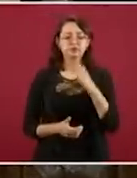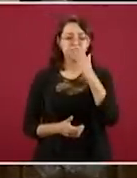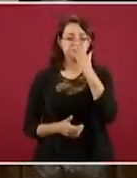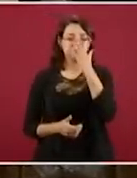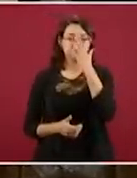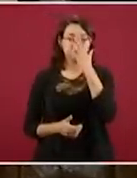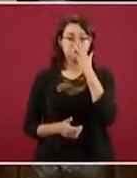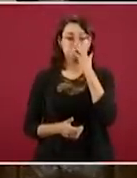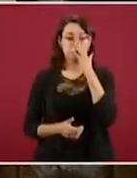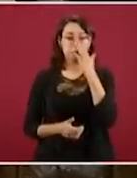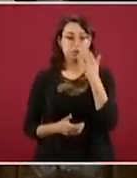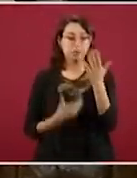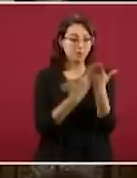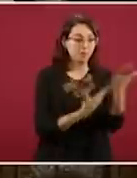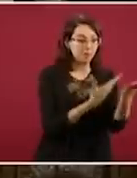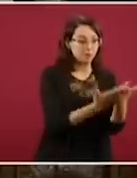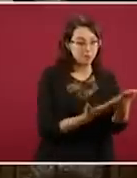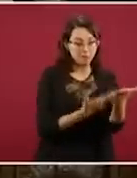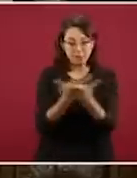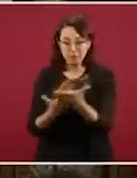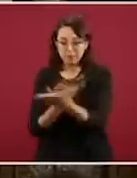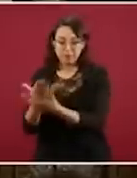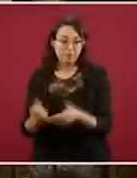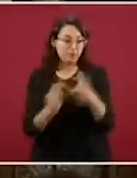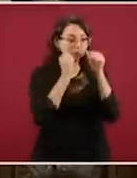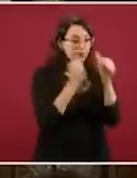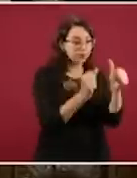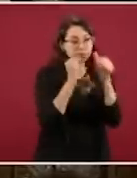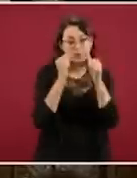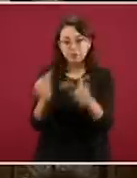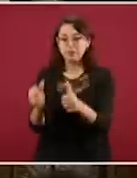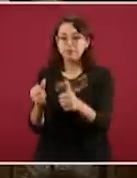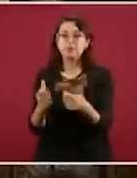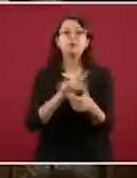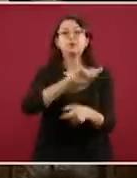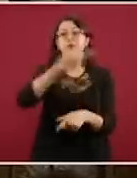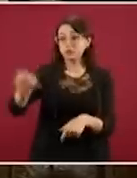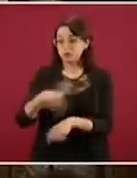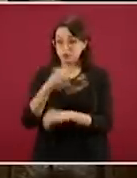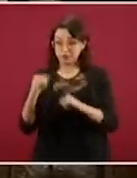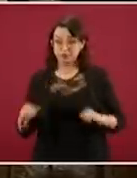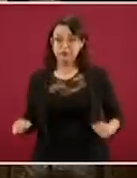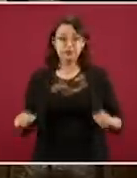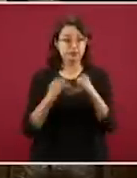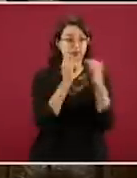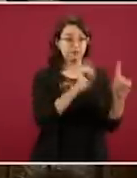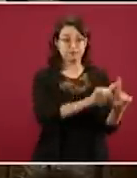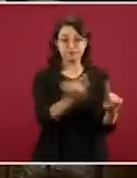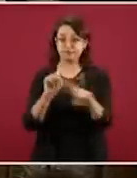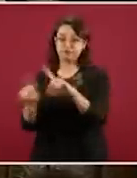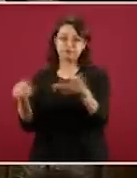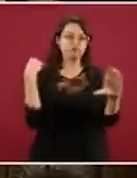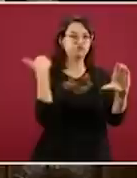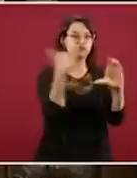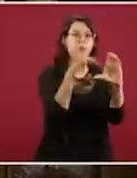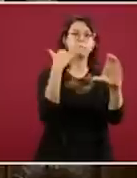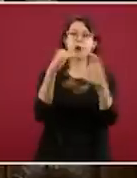recogen sus peticiones y se las envían a las distintas